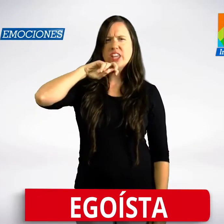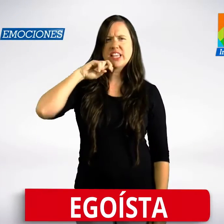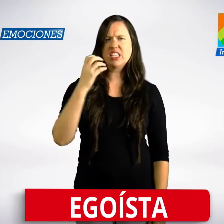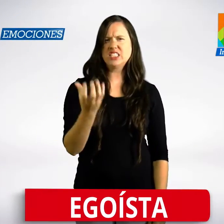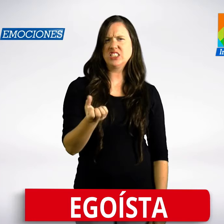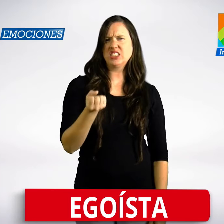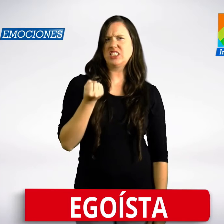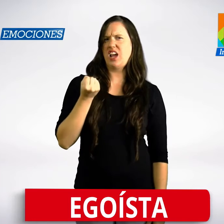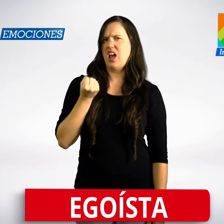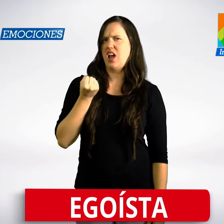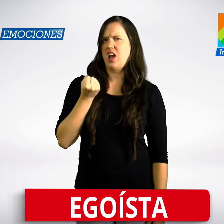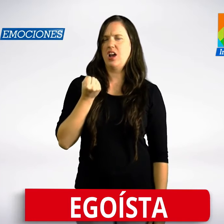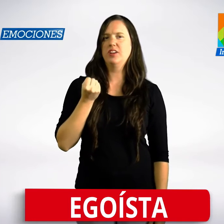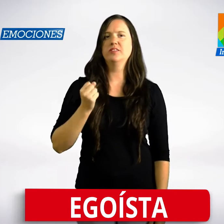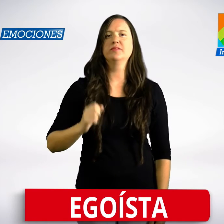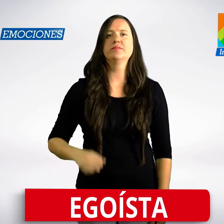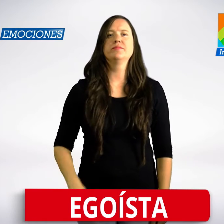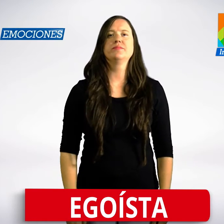Egoísta.